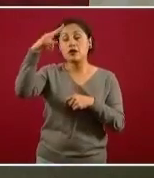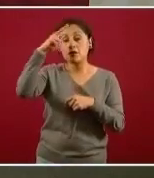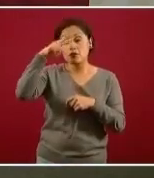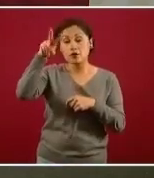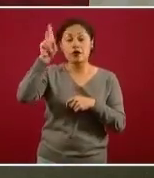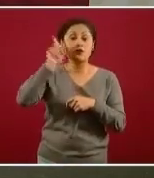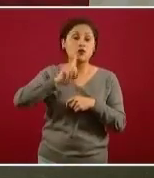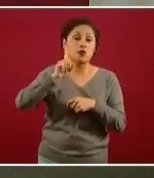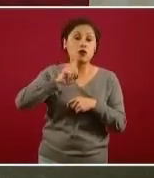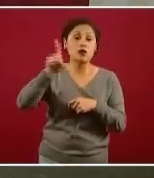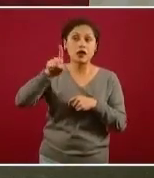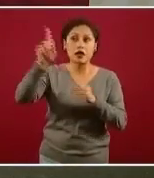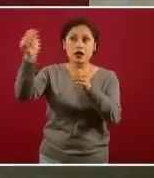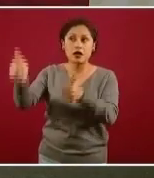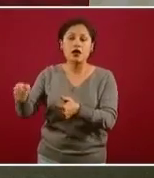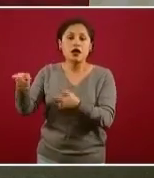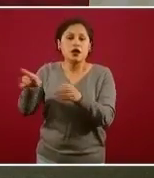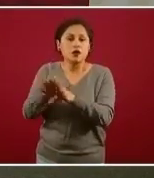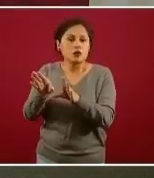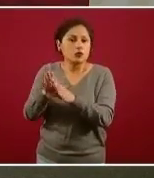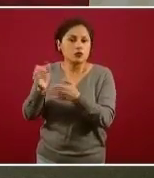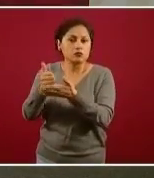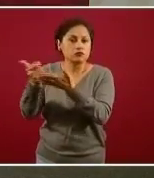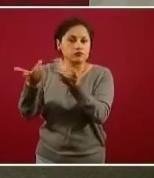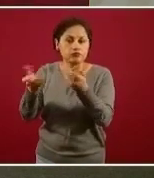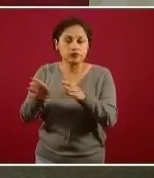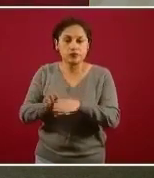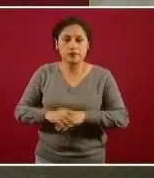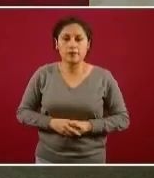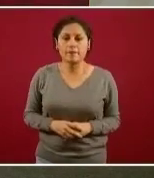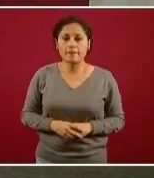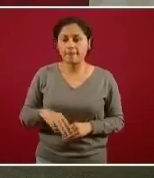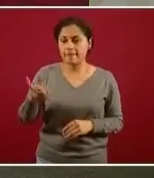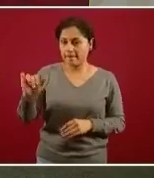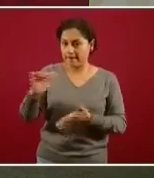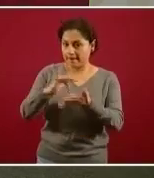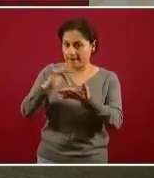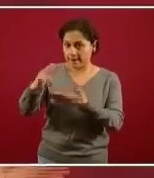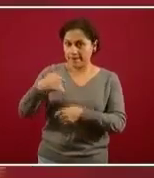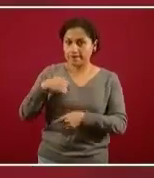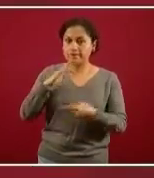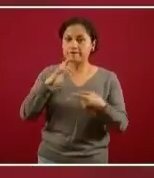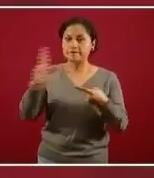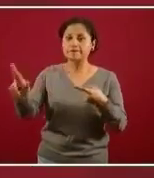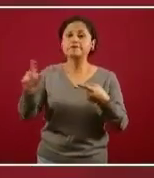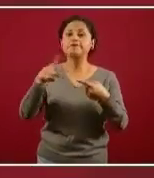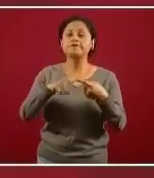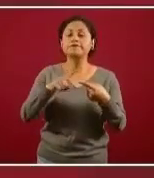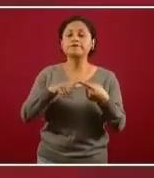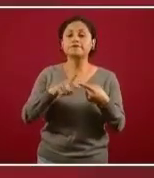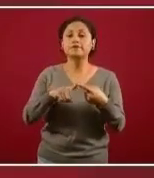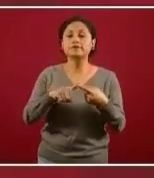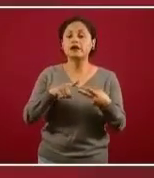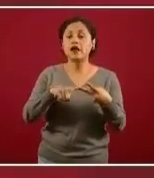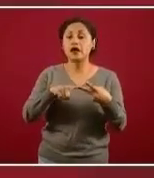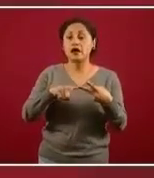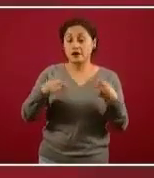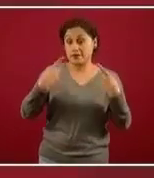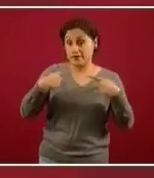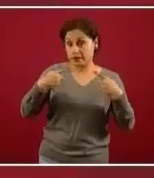Sus preguntas también son muy valiosas. Sobre el reclutamiento de personal